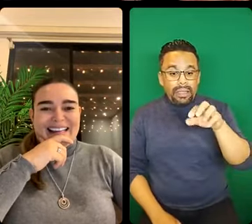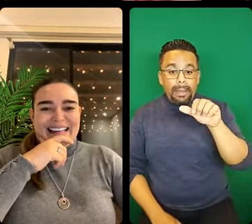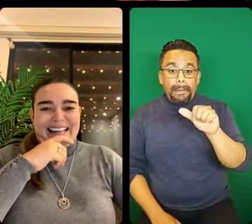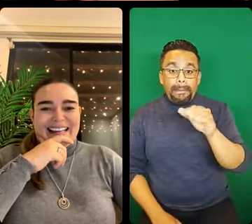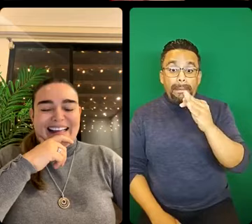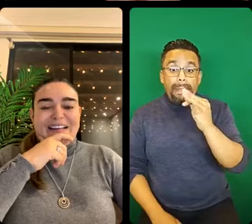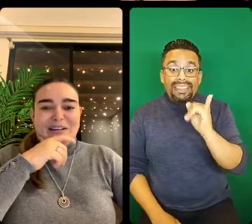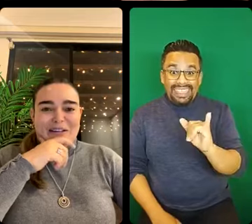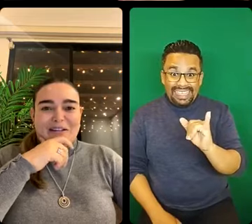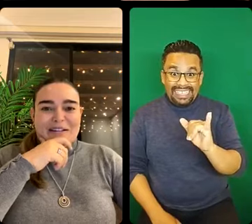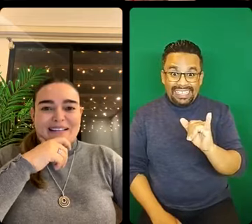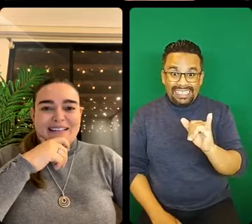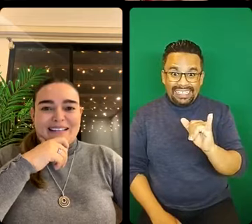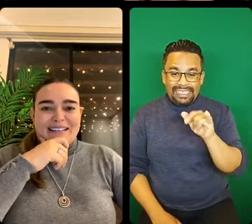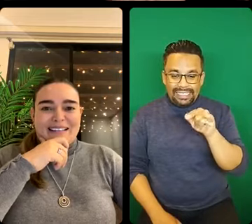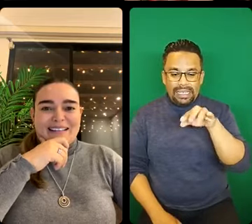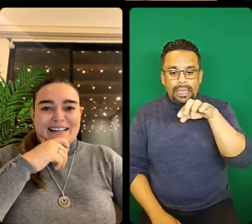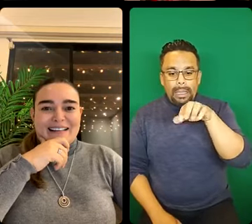sigla, o sea,